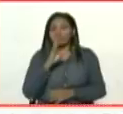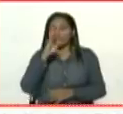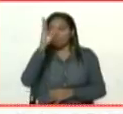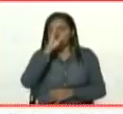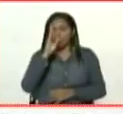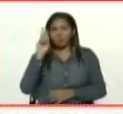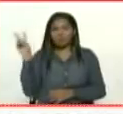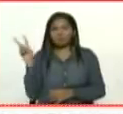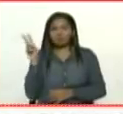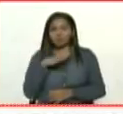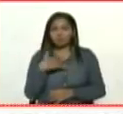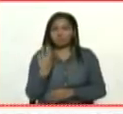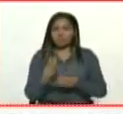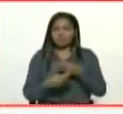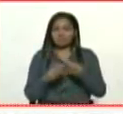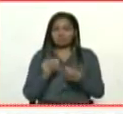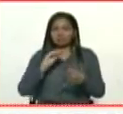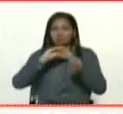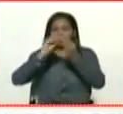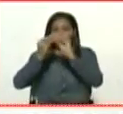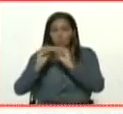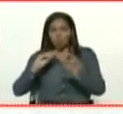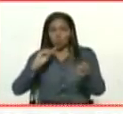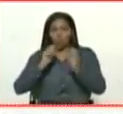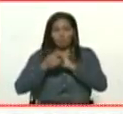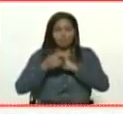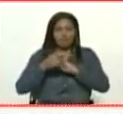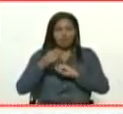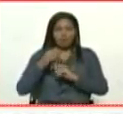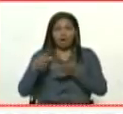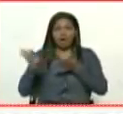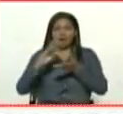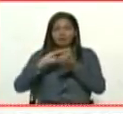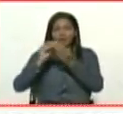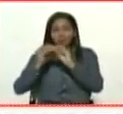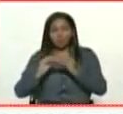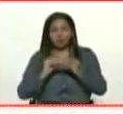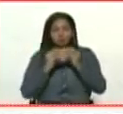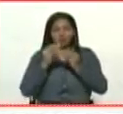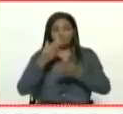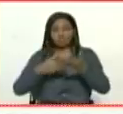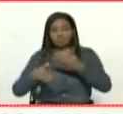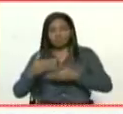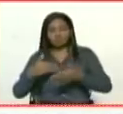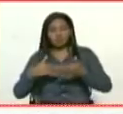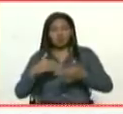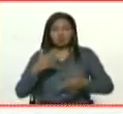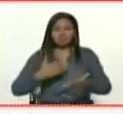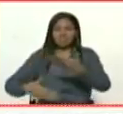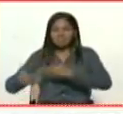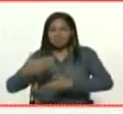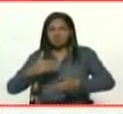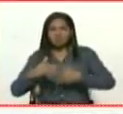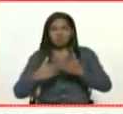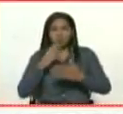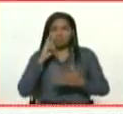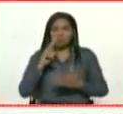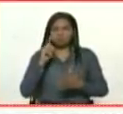vanguardia. Yo quisiera que actualizáramos los servicios que se están prestando en ese sentido. Por aquí veo un